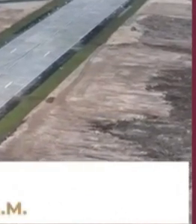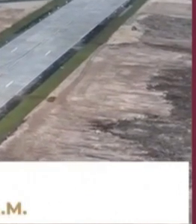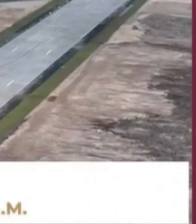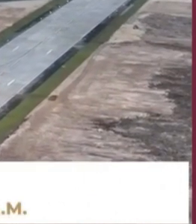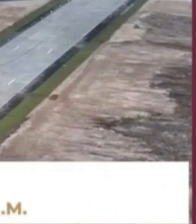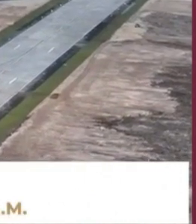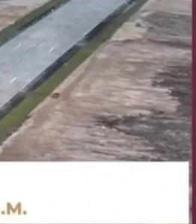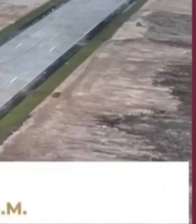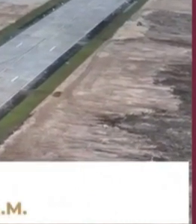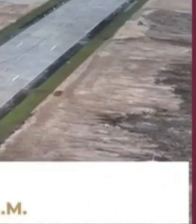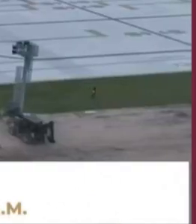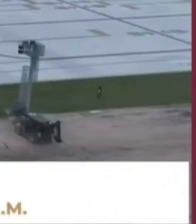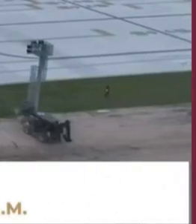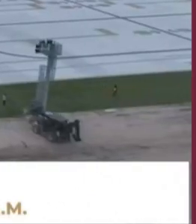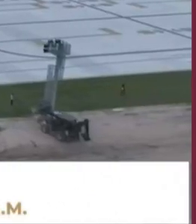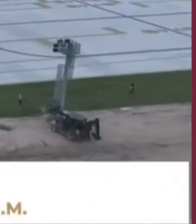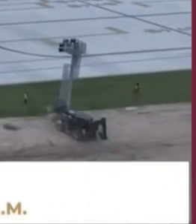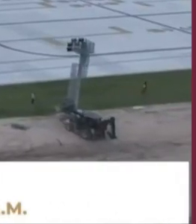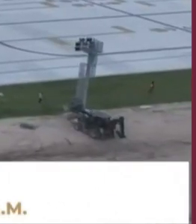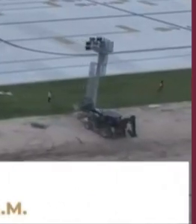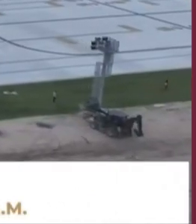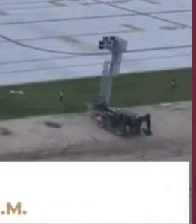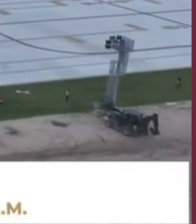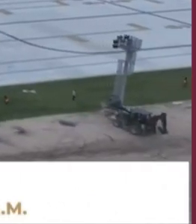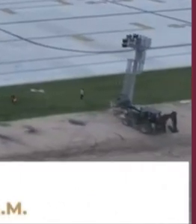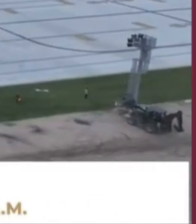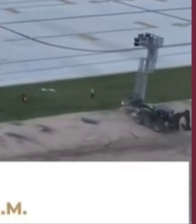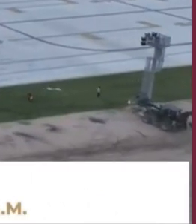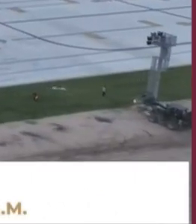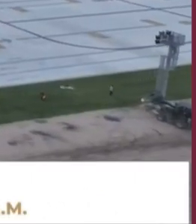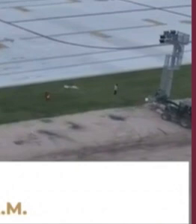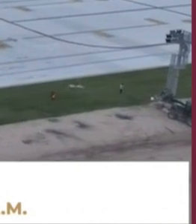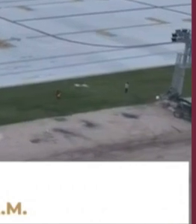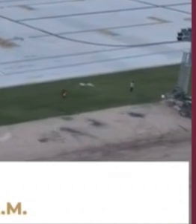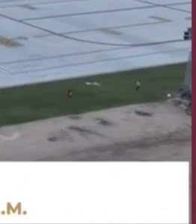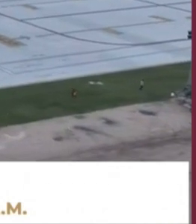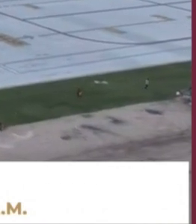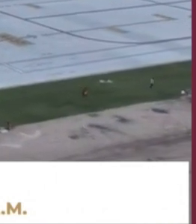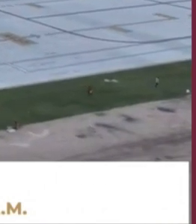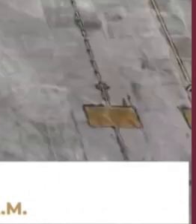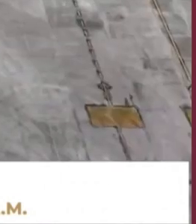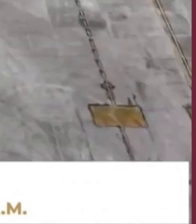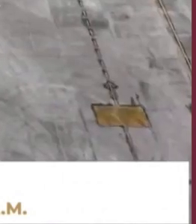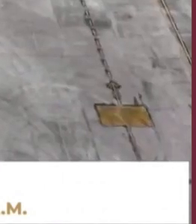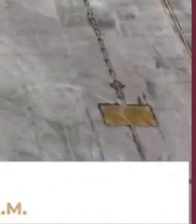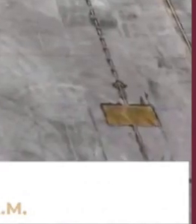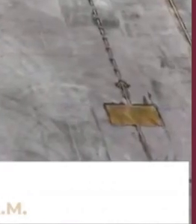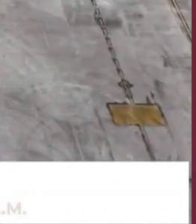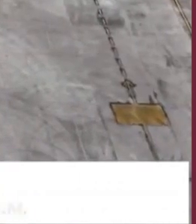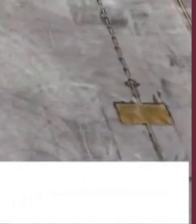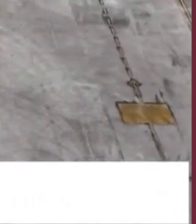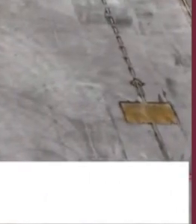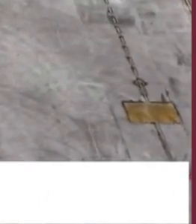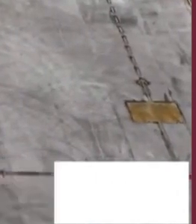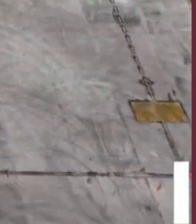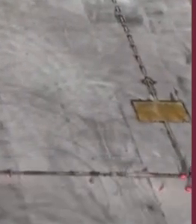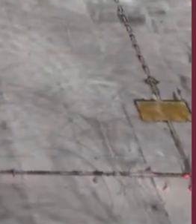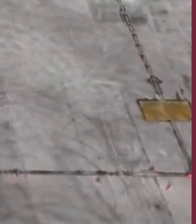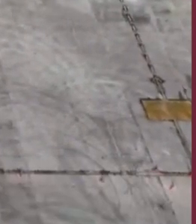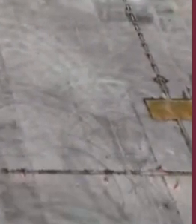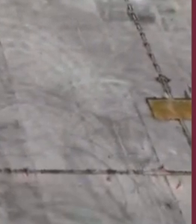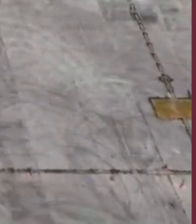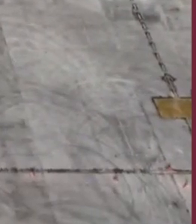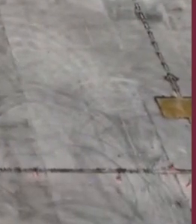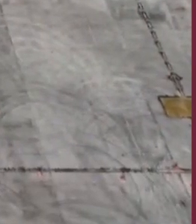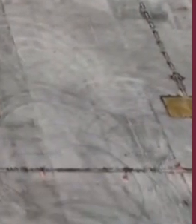13 posiciones, otro para la aviación general con 28 posiciones y una más para la base aérea militar para aviones militares